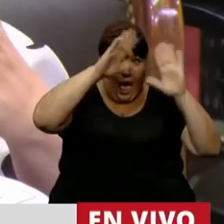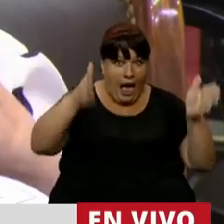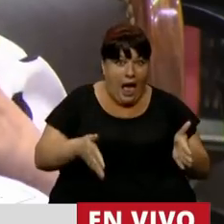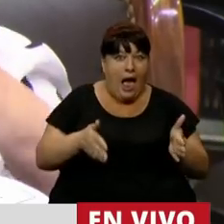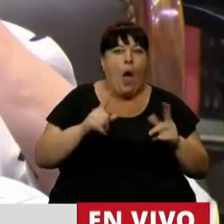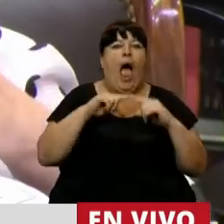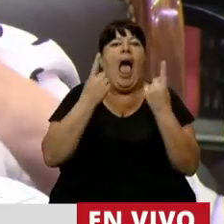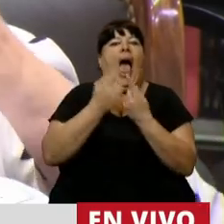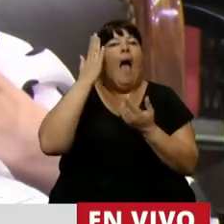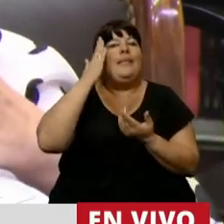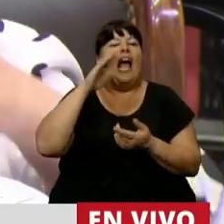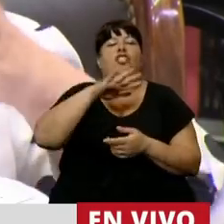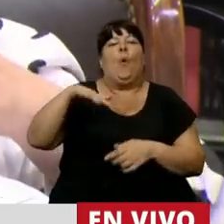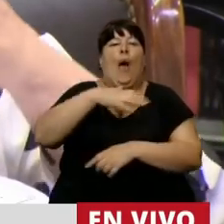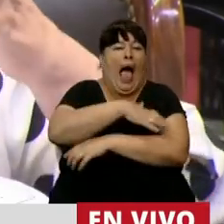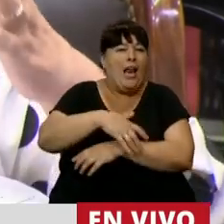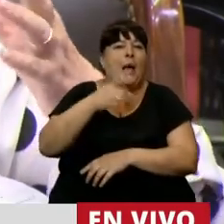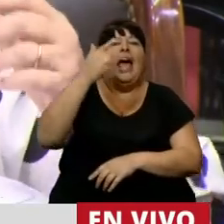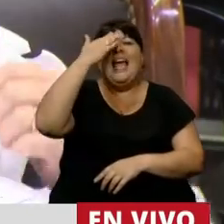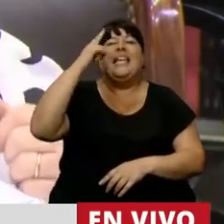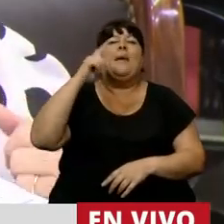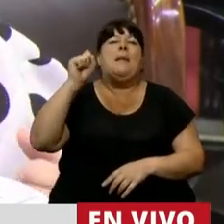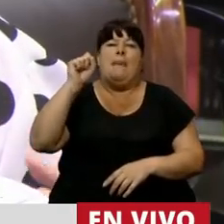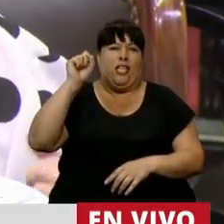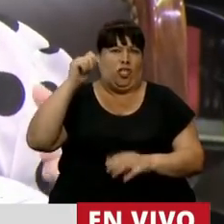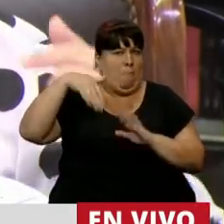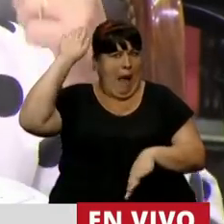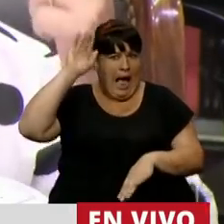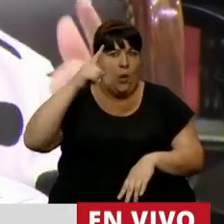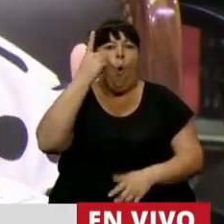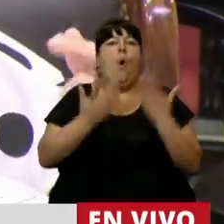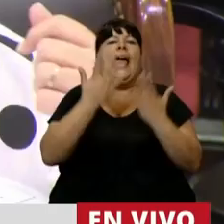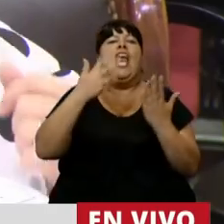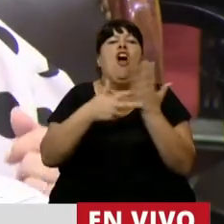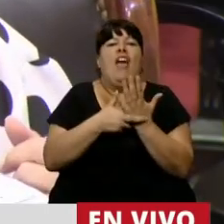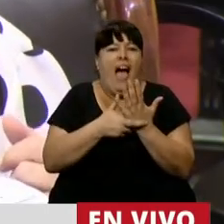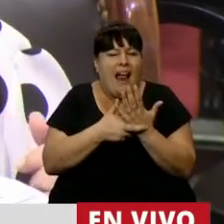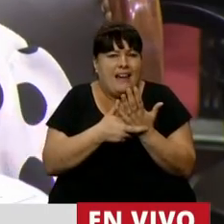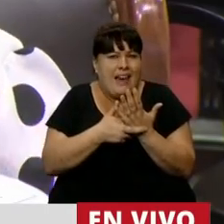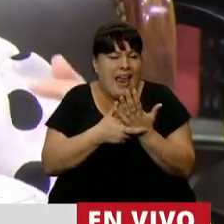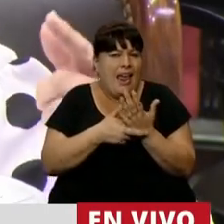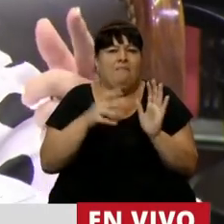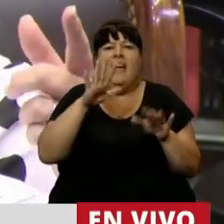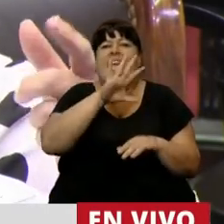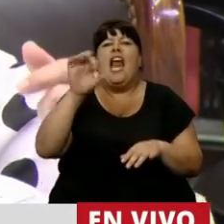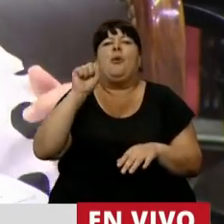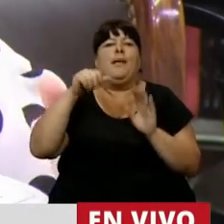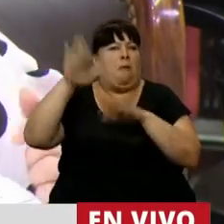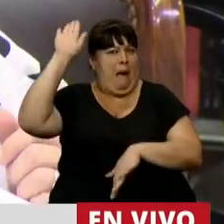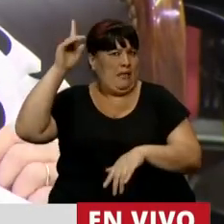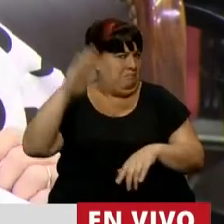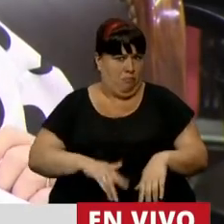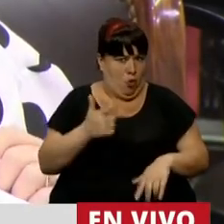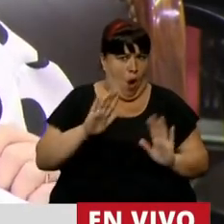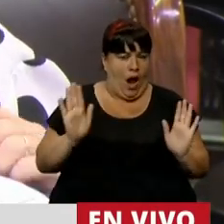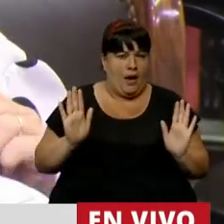una pieza en un barrio popular no baja de 15.000. Un kilo de carne no baja de 500